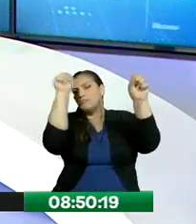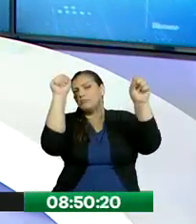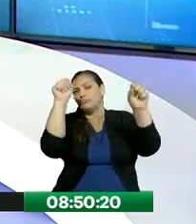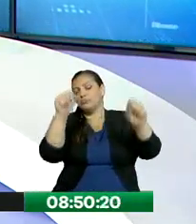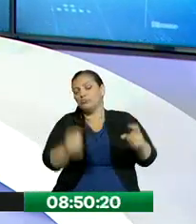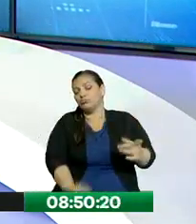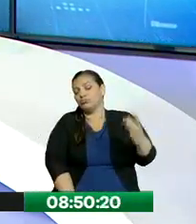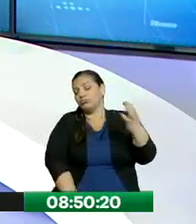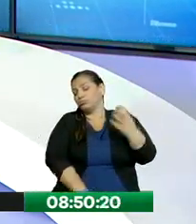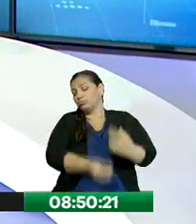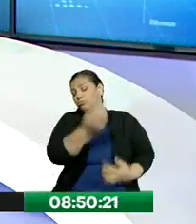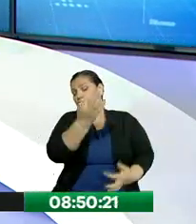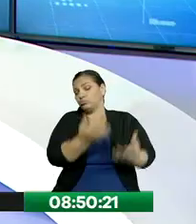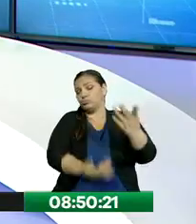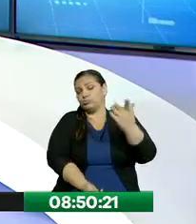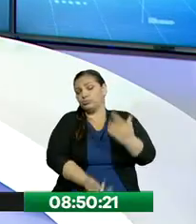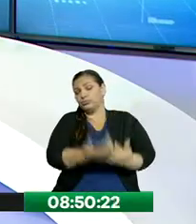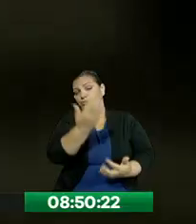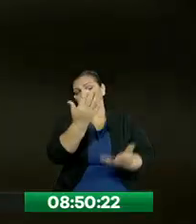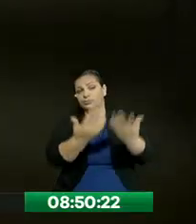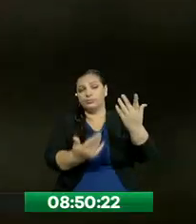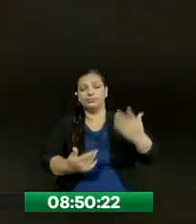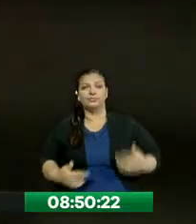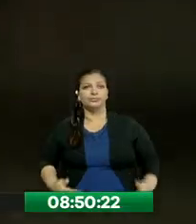la policía.